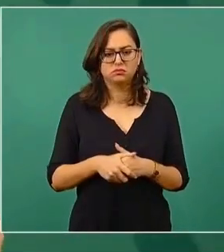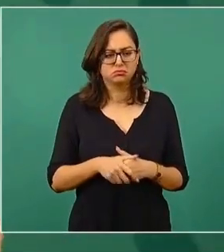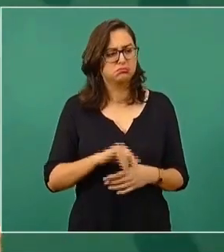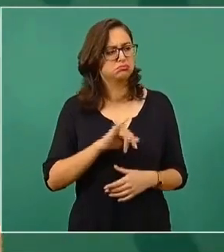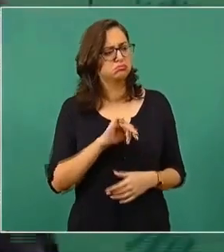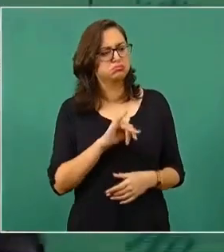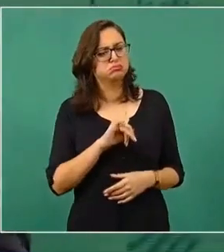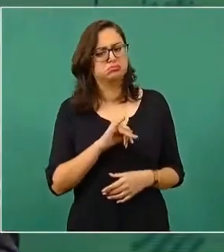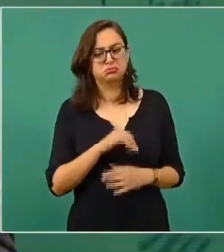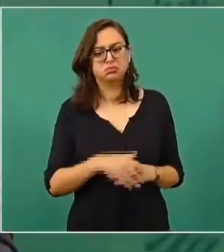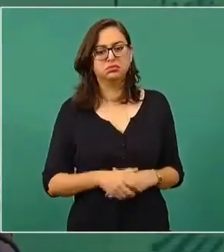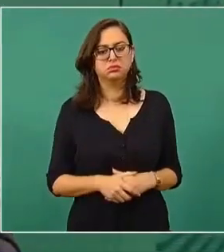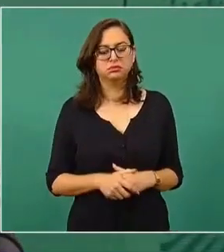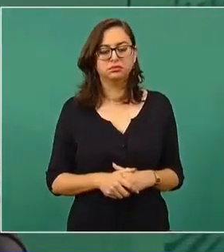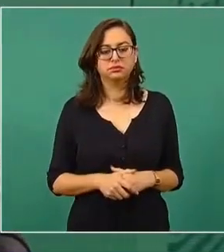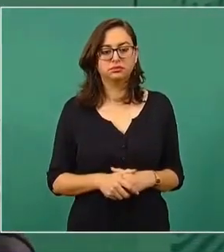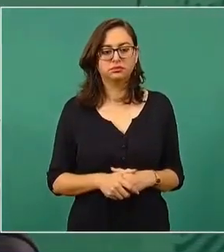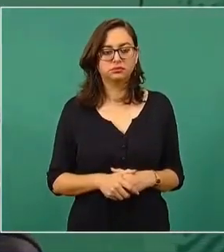sí,